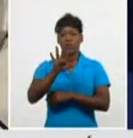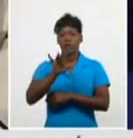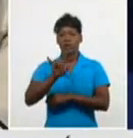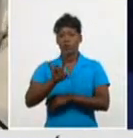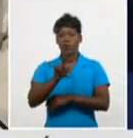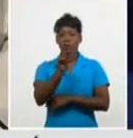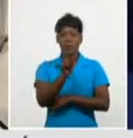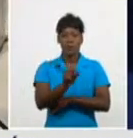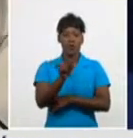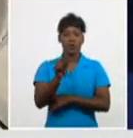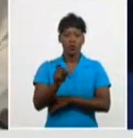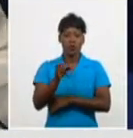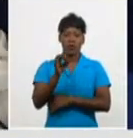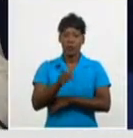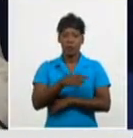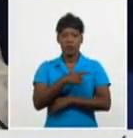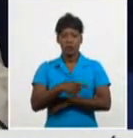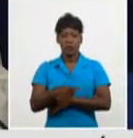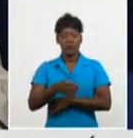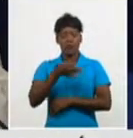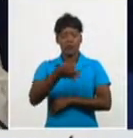ido informando todos los días.